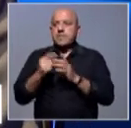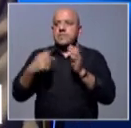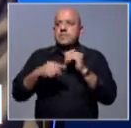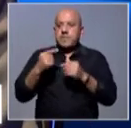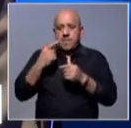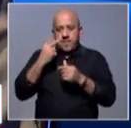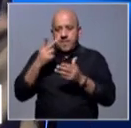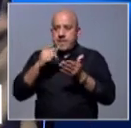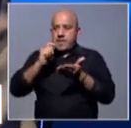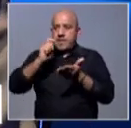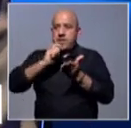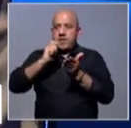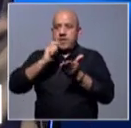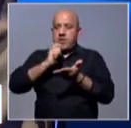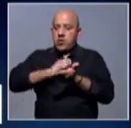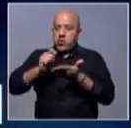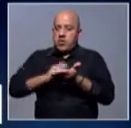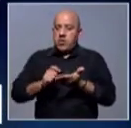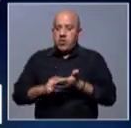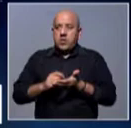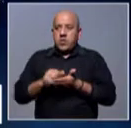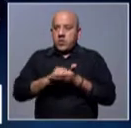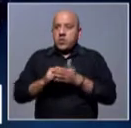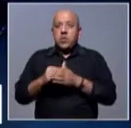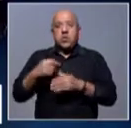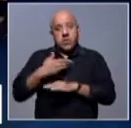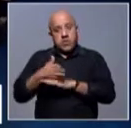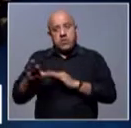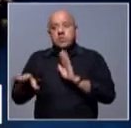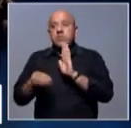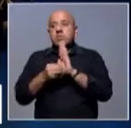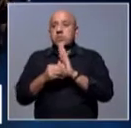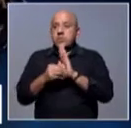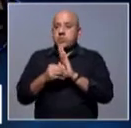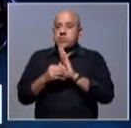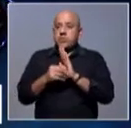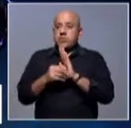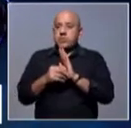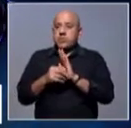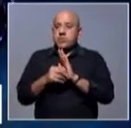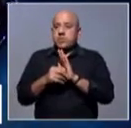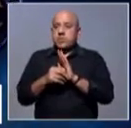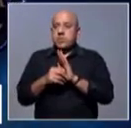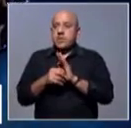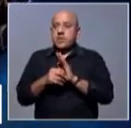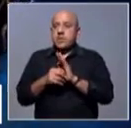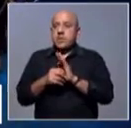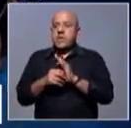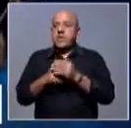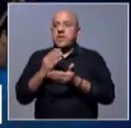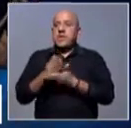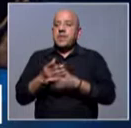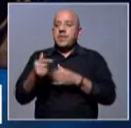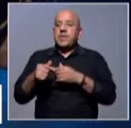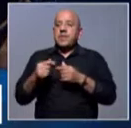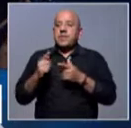documento borrador no estaba en el documentos borrados e incluso para el reales ordinarios se incluyó en la redacción final en la última